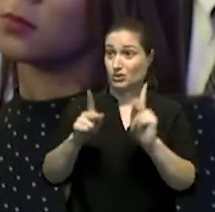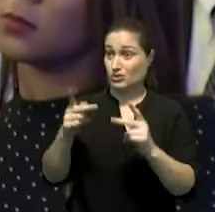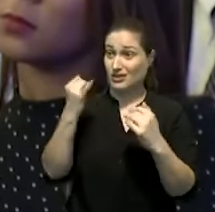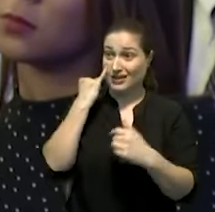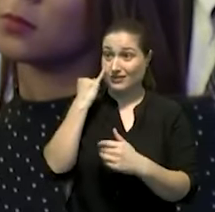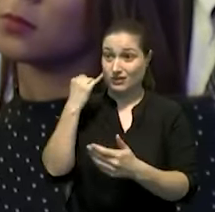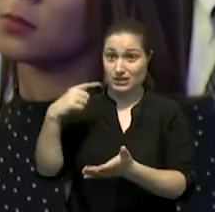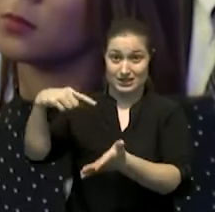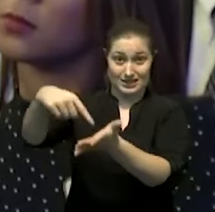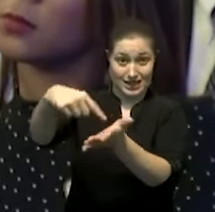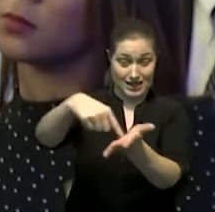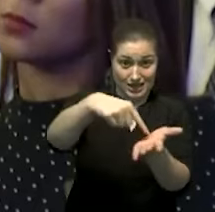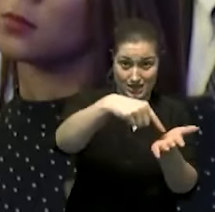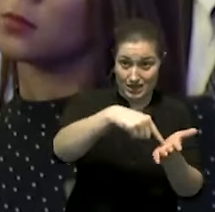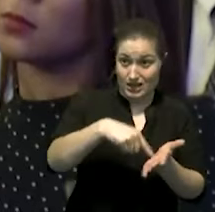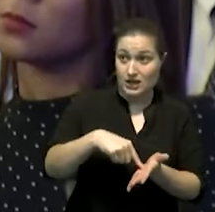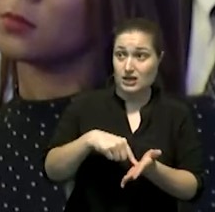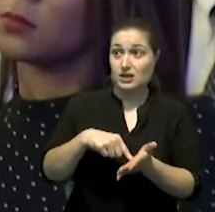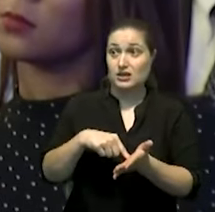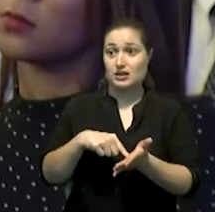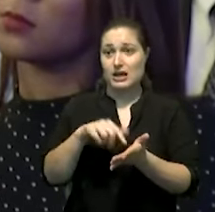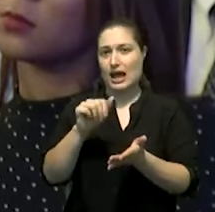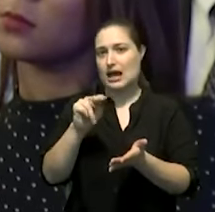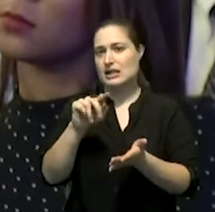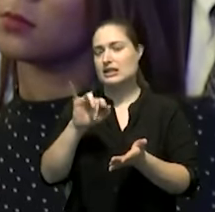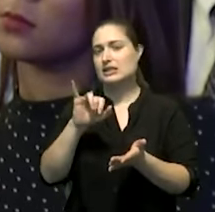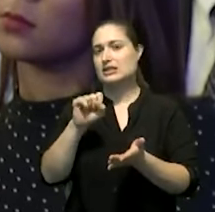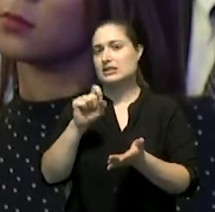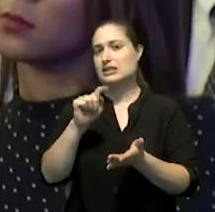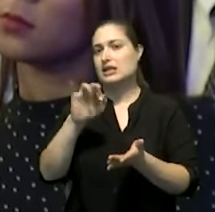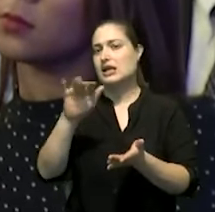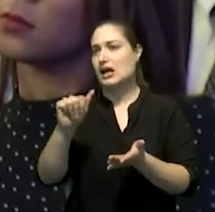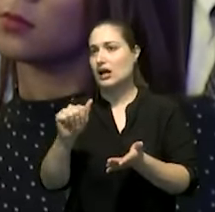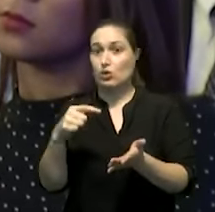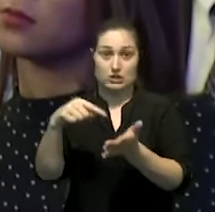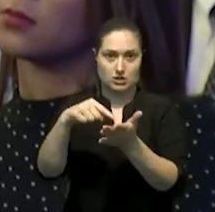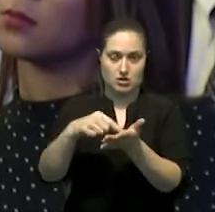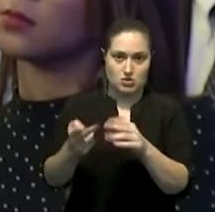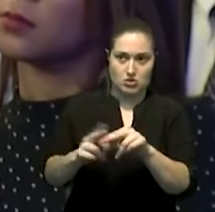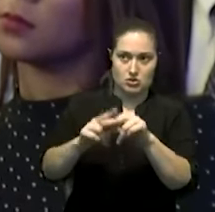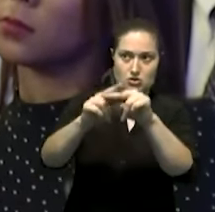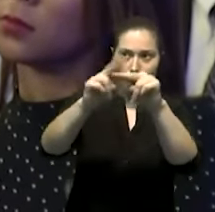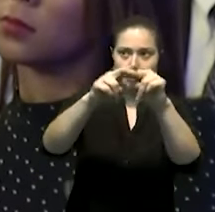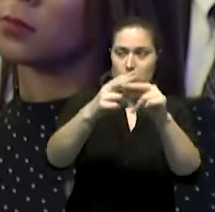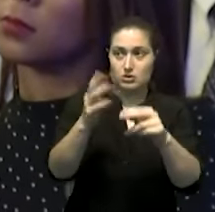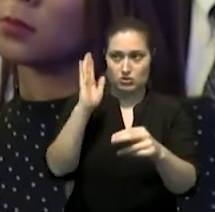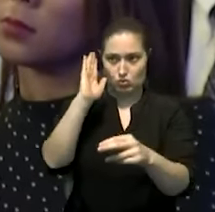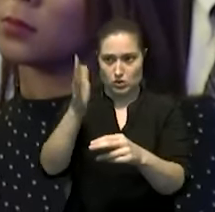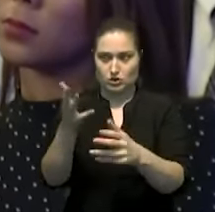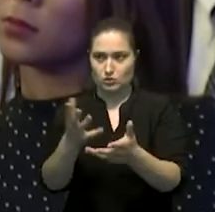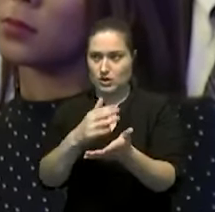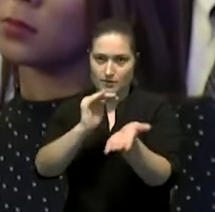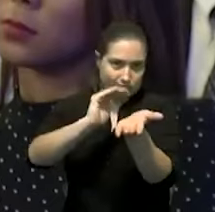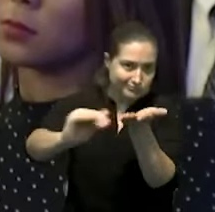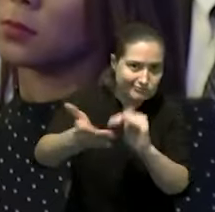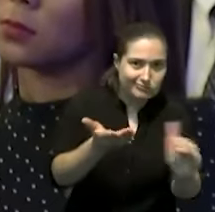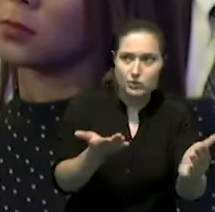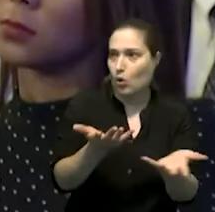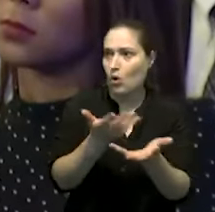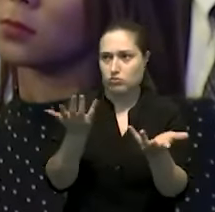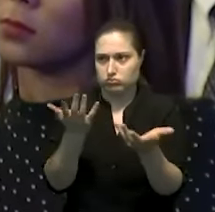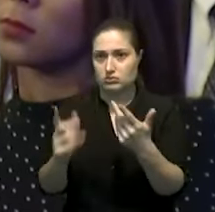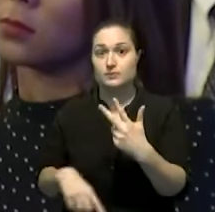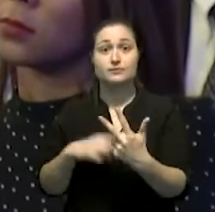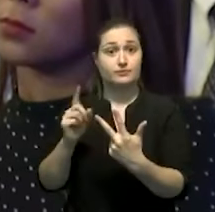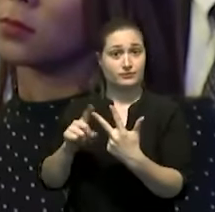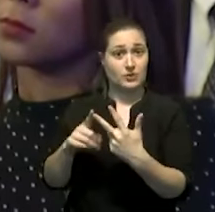amnistía si habrá algún tipo de amnistía o gente que tiene deudas acumuladas cómo será eso y el tercer tema hoy se está hablando aquí